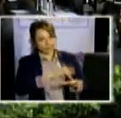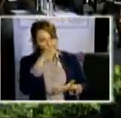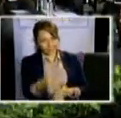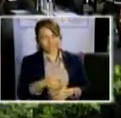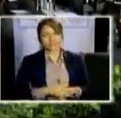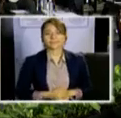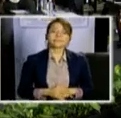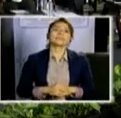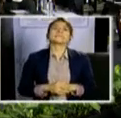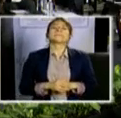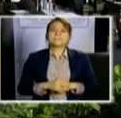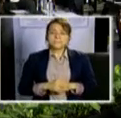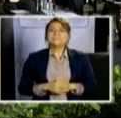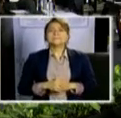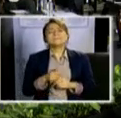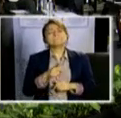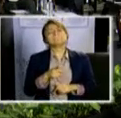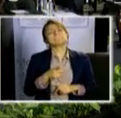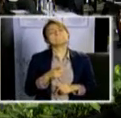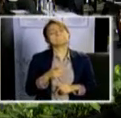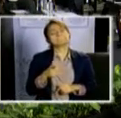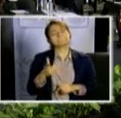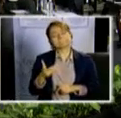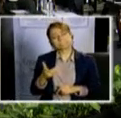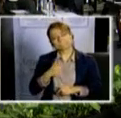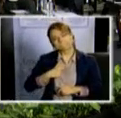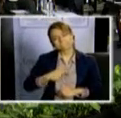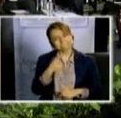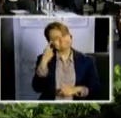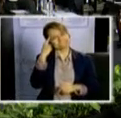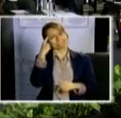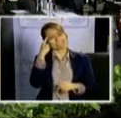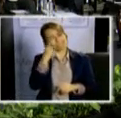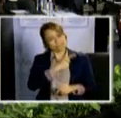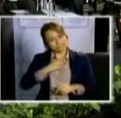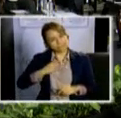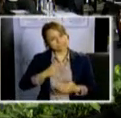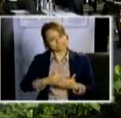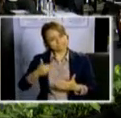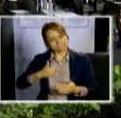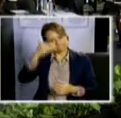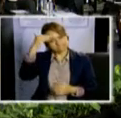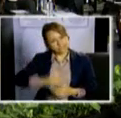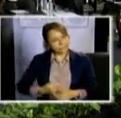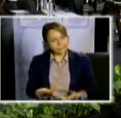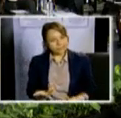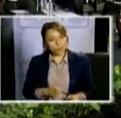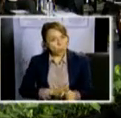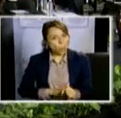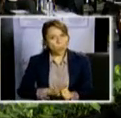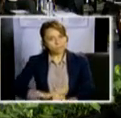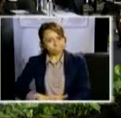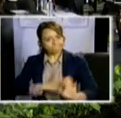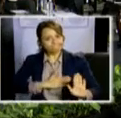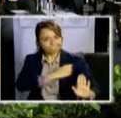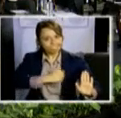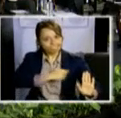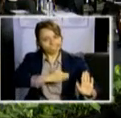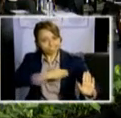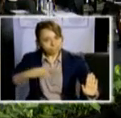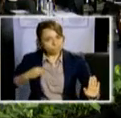Lo que tenemos que saber es precisamente los compromisos que van a suceder en este primer trimestre del 2015.